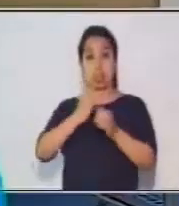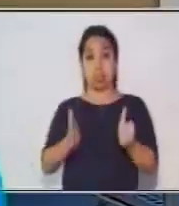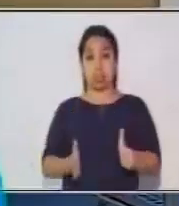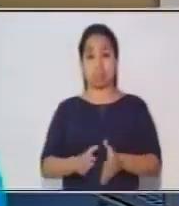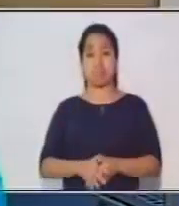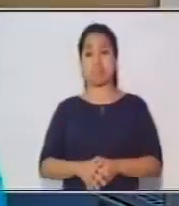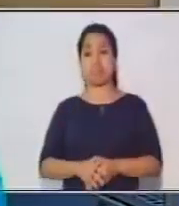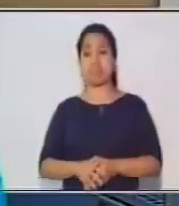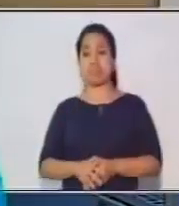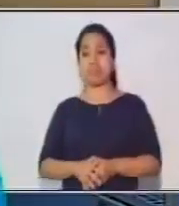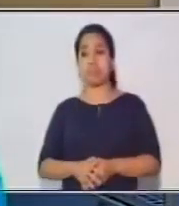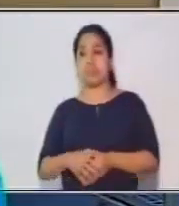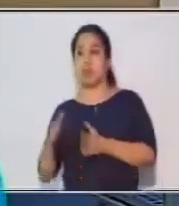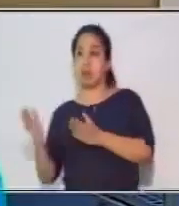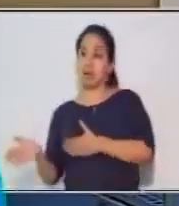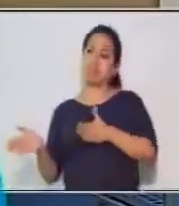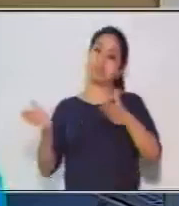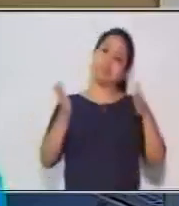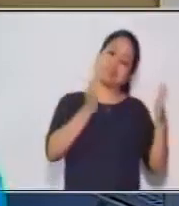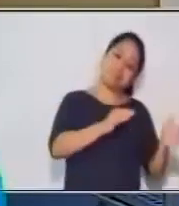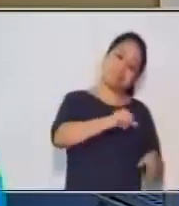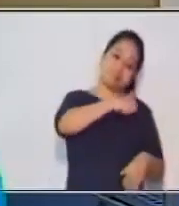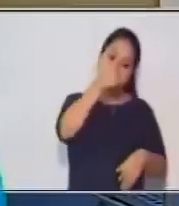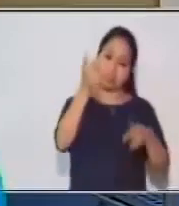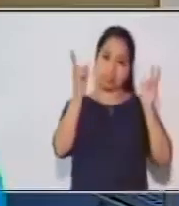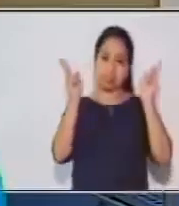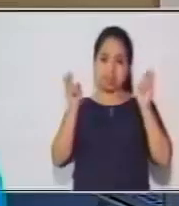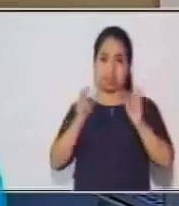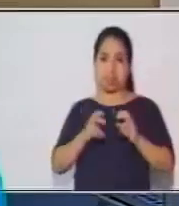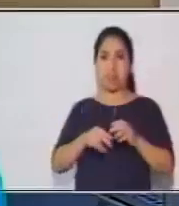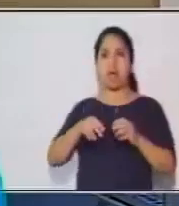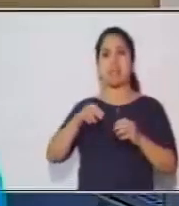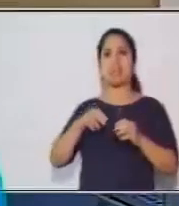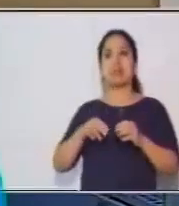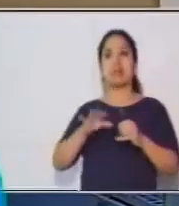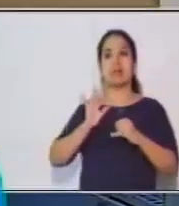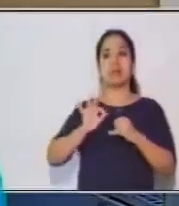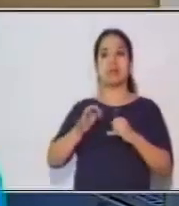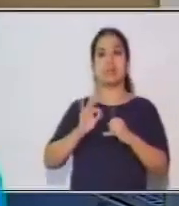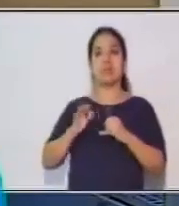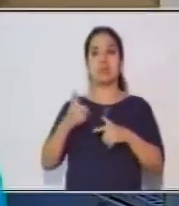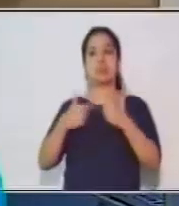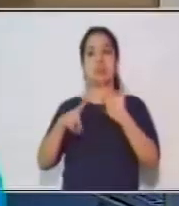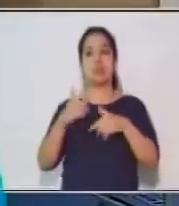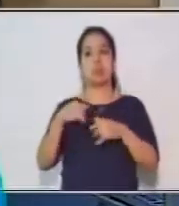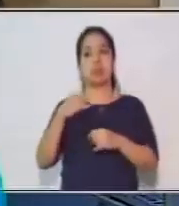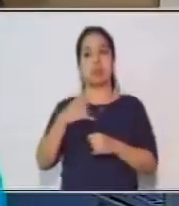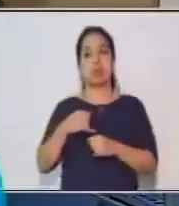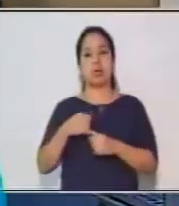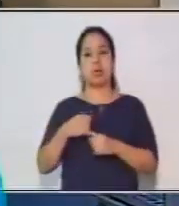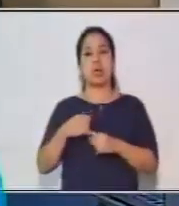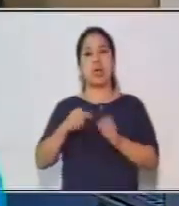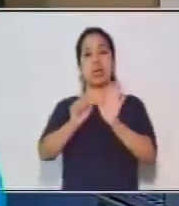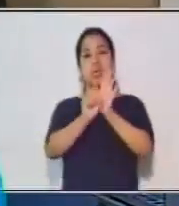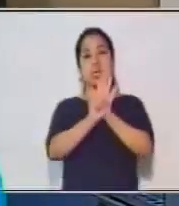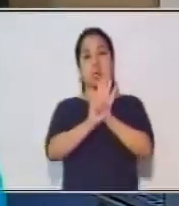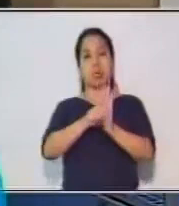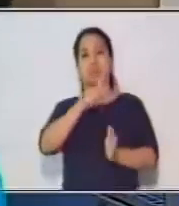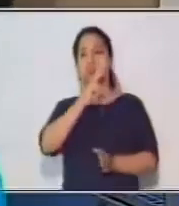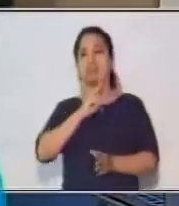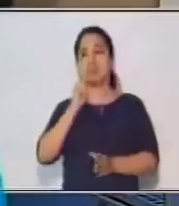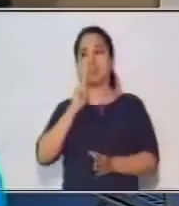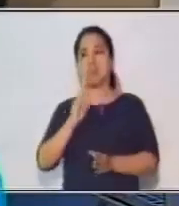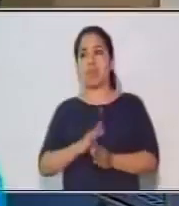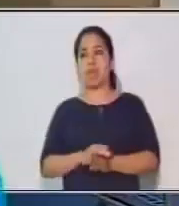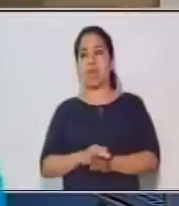Ahora pasamos a otra parte de la interpretación del lenguaje icónico verbal. El